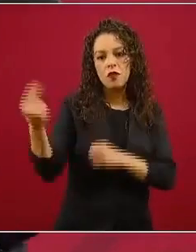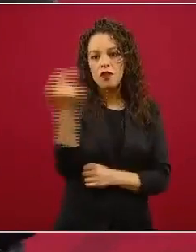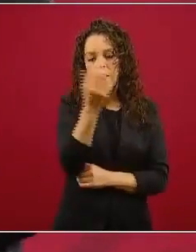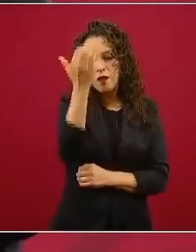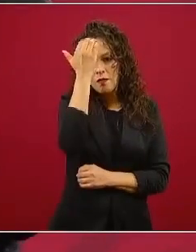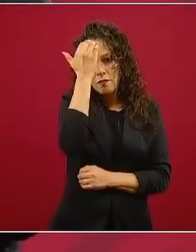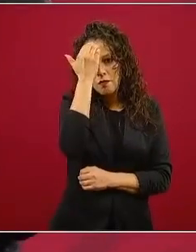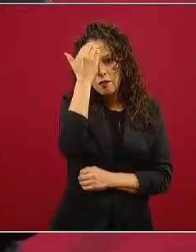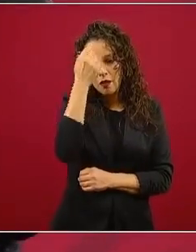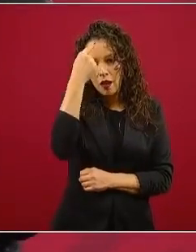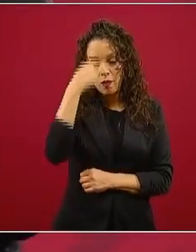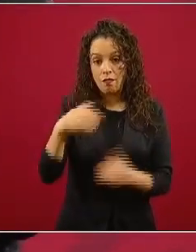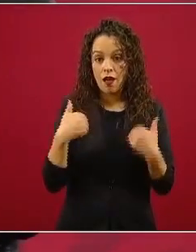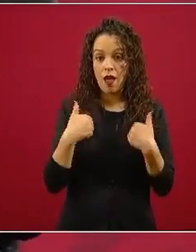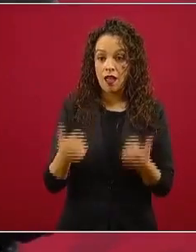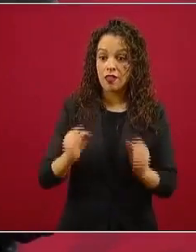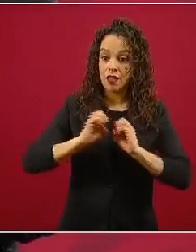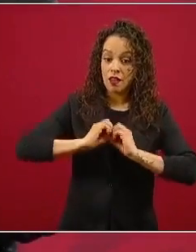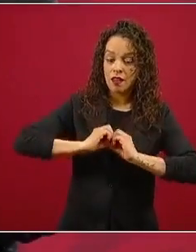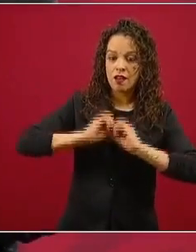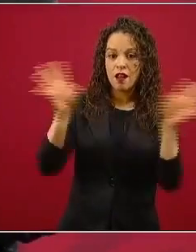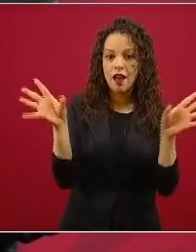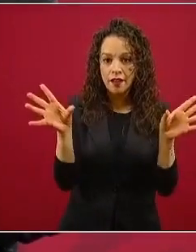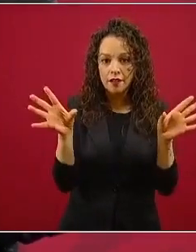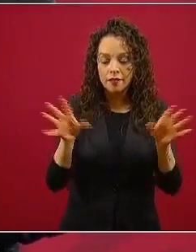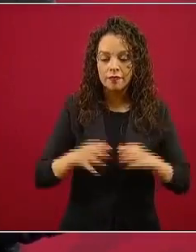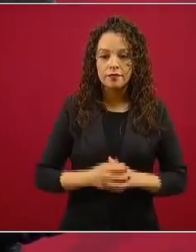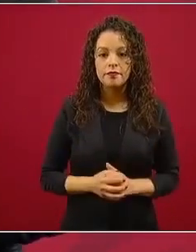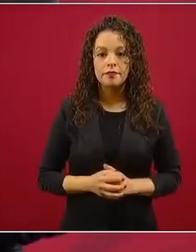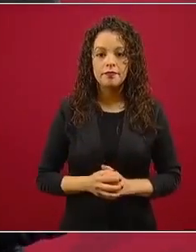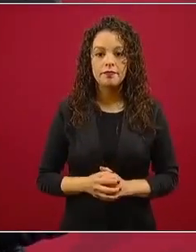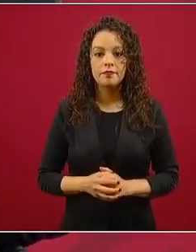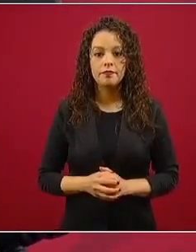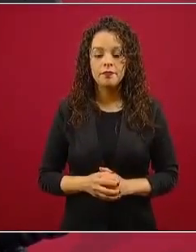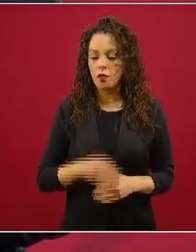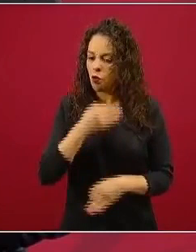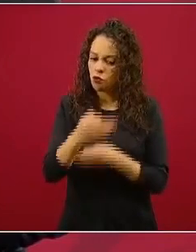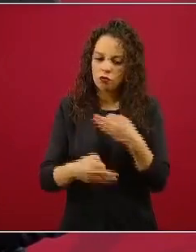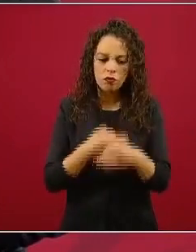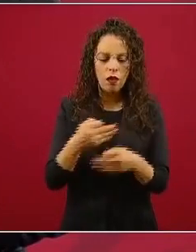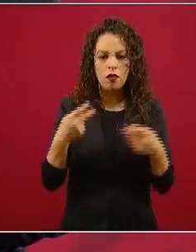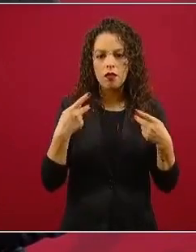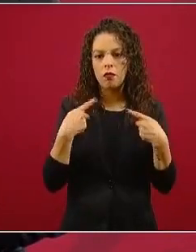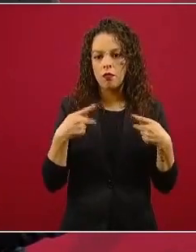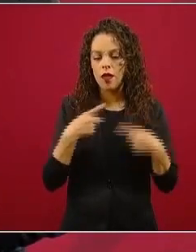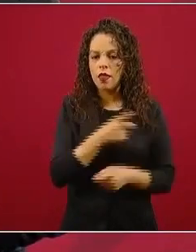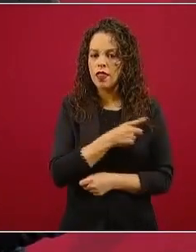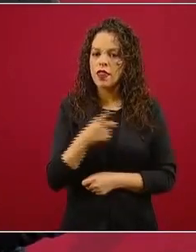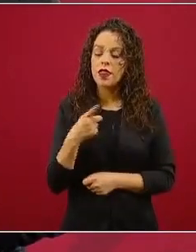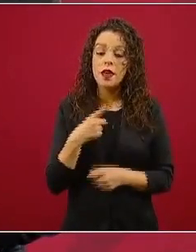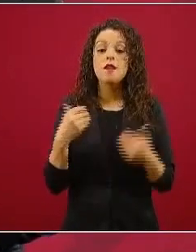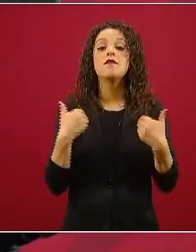claro, que todos lo entendamos.